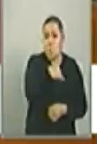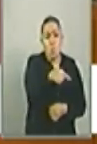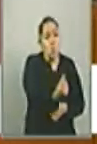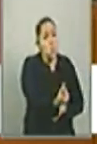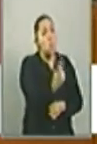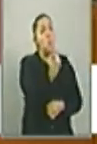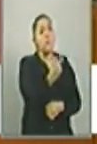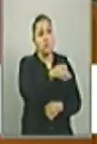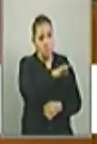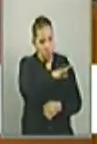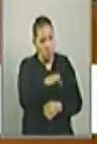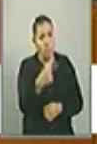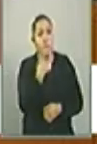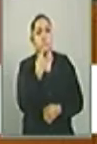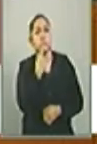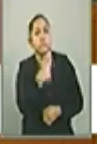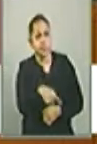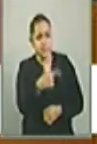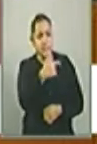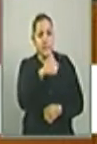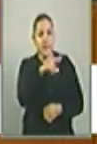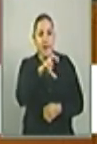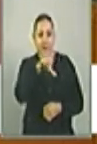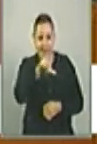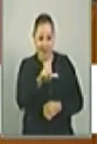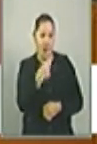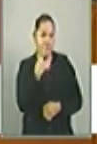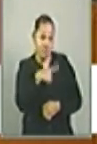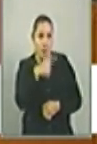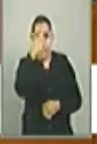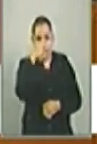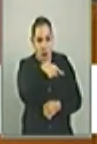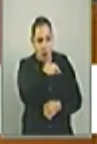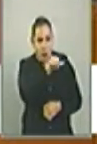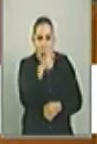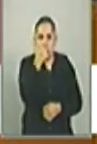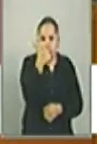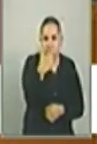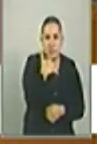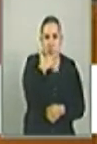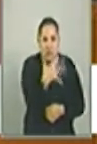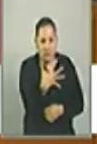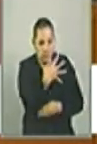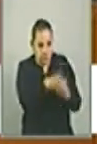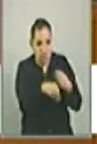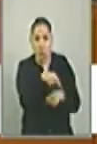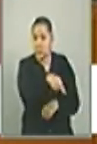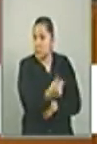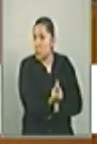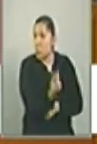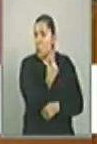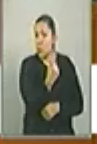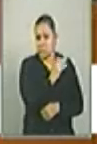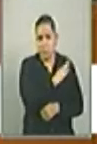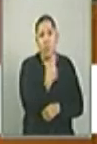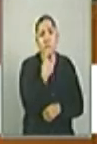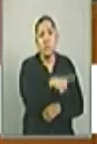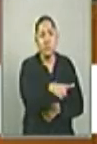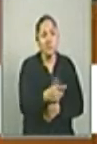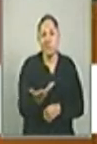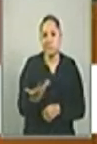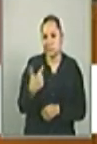el caso de recursos ilícitos. La propuesta que presentamos tiende a quitar esta atribución